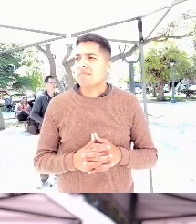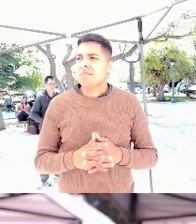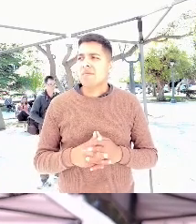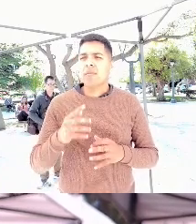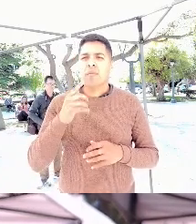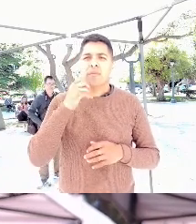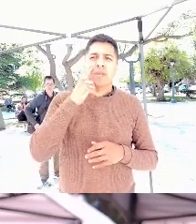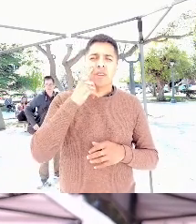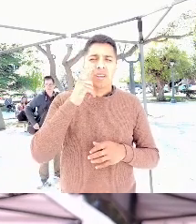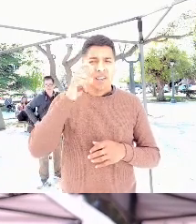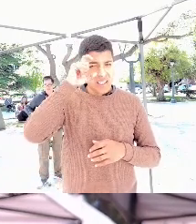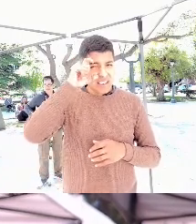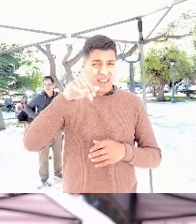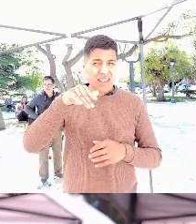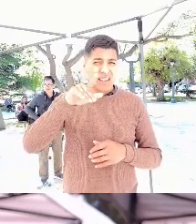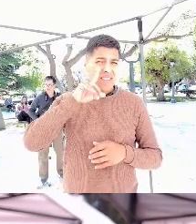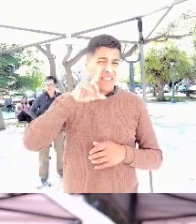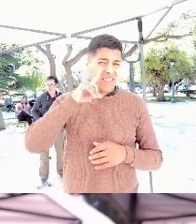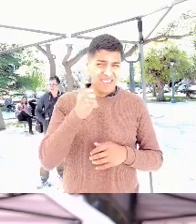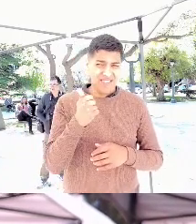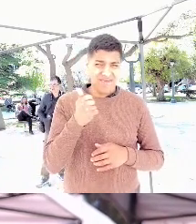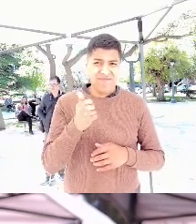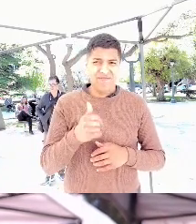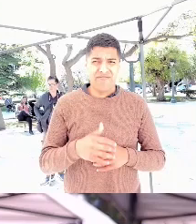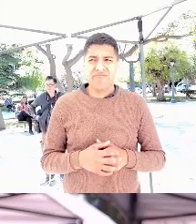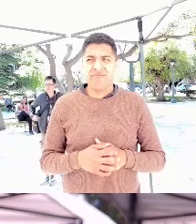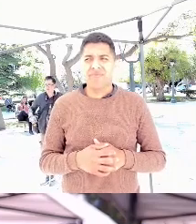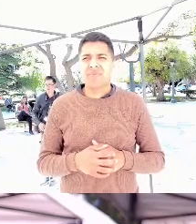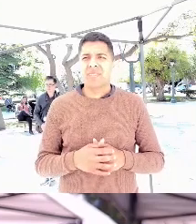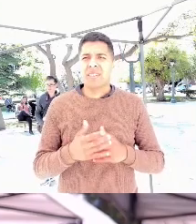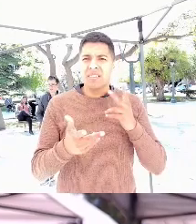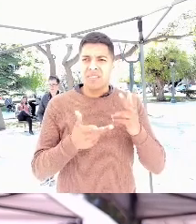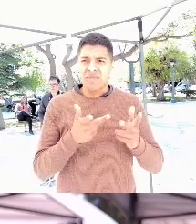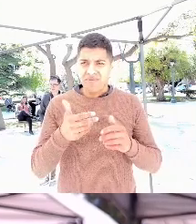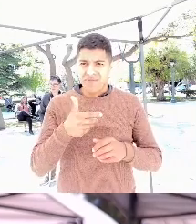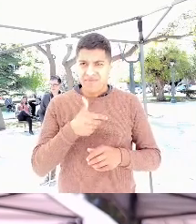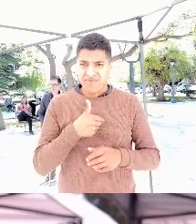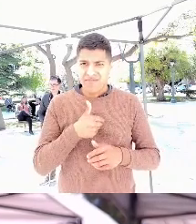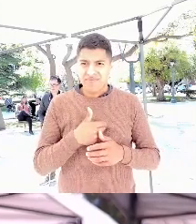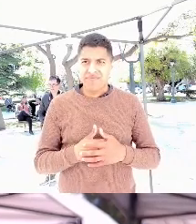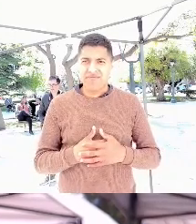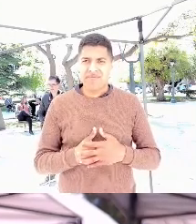Concejal Emilia Molina, usted pidió la palabra.